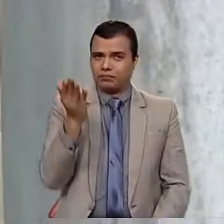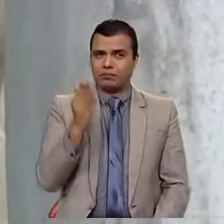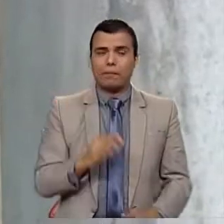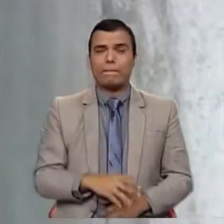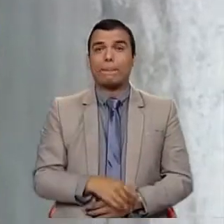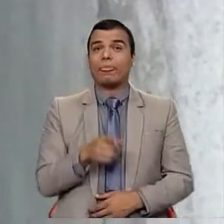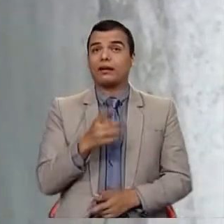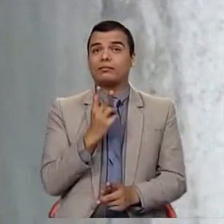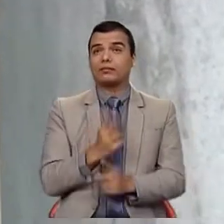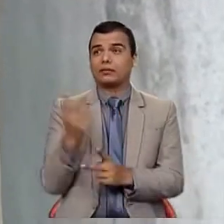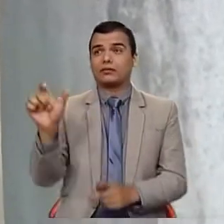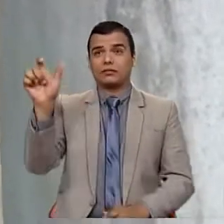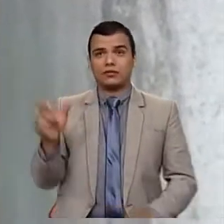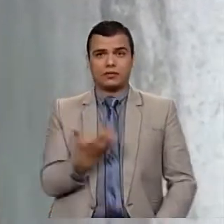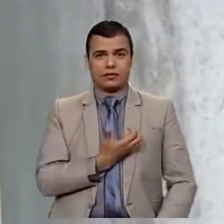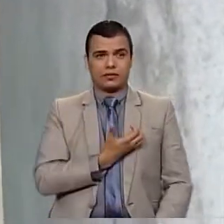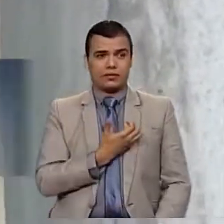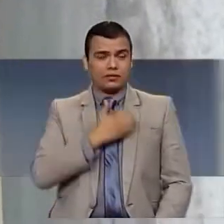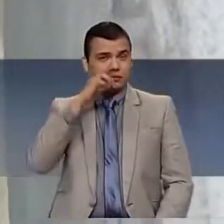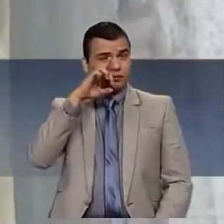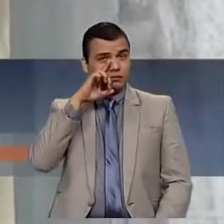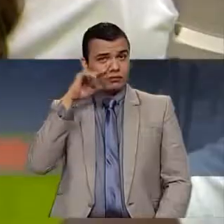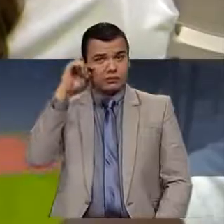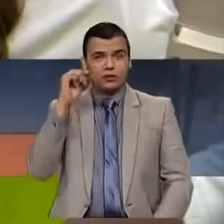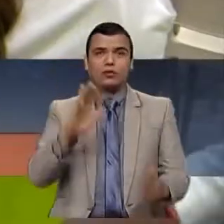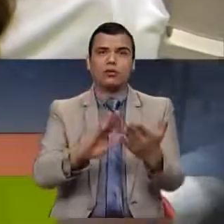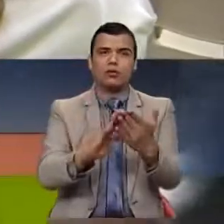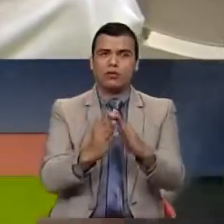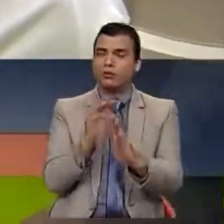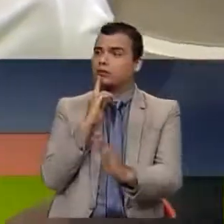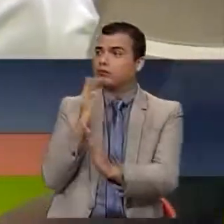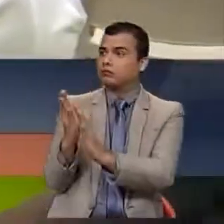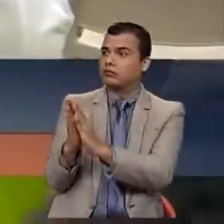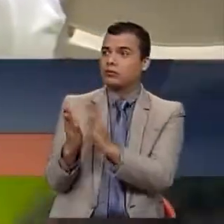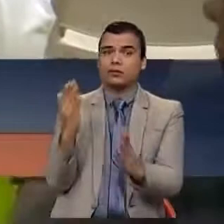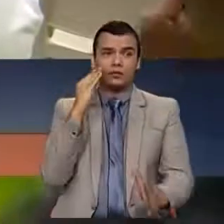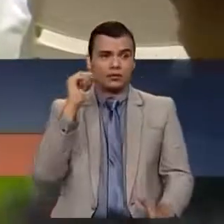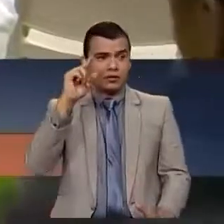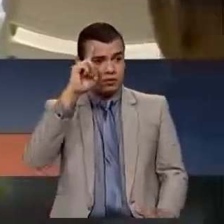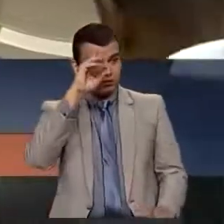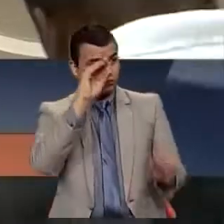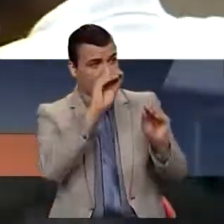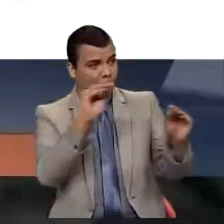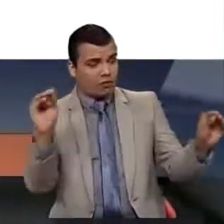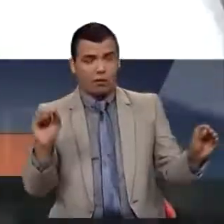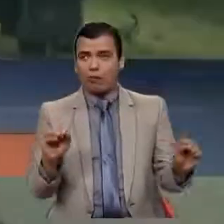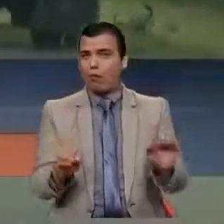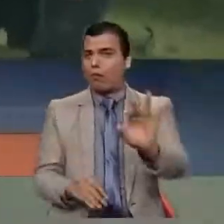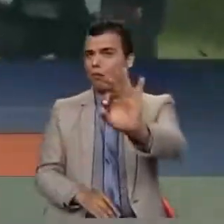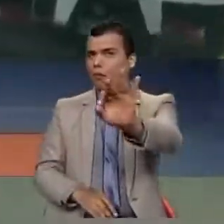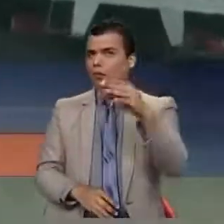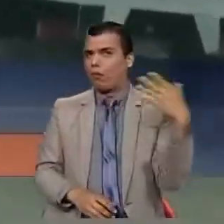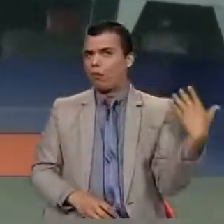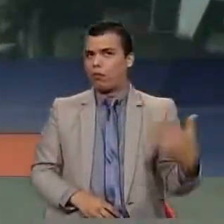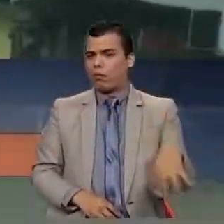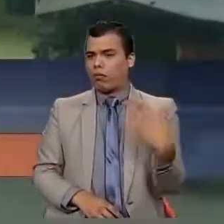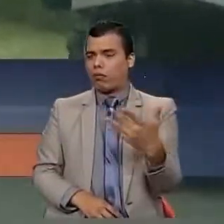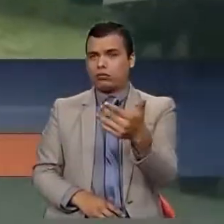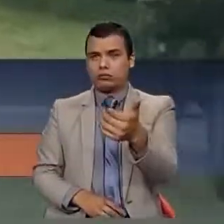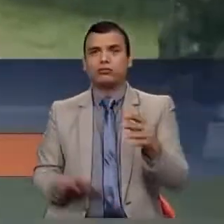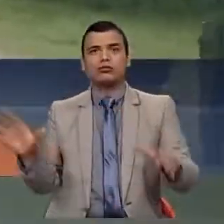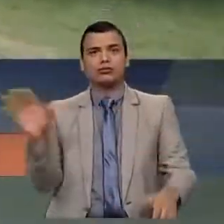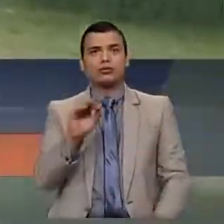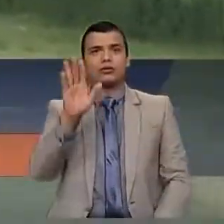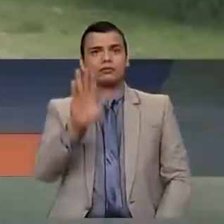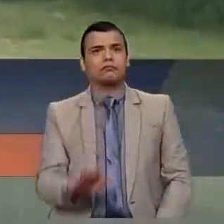el alcalde de este municipio y la comunidad en general se manifestaron frente a esta noticia positiva para Candelaria y todo el departamento del Valle